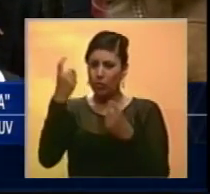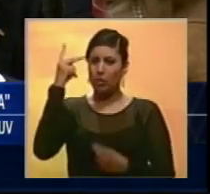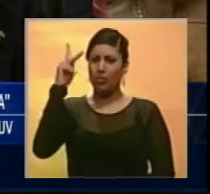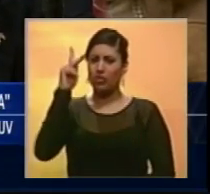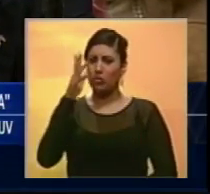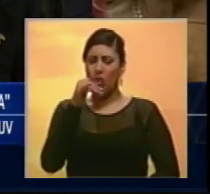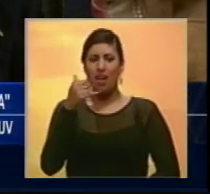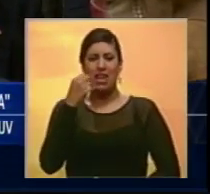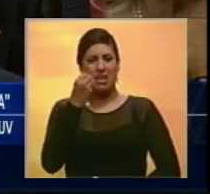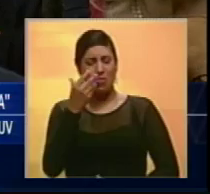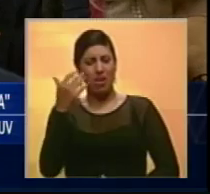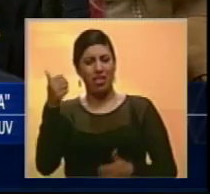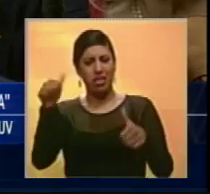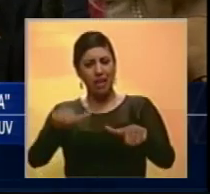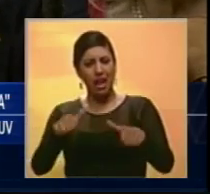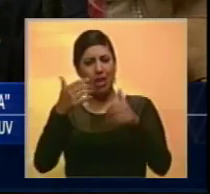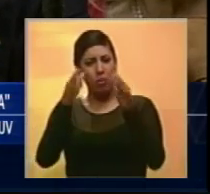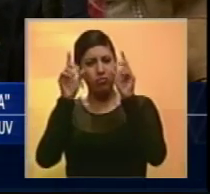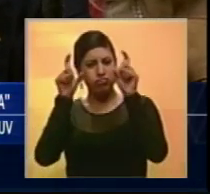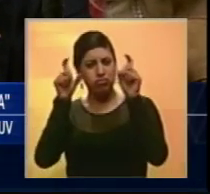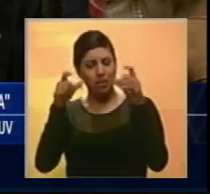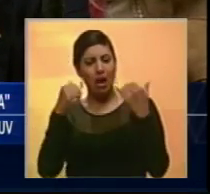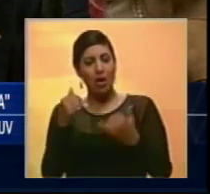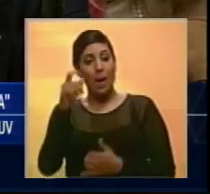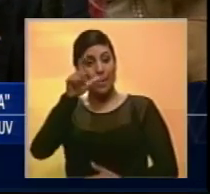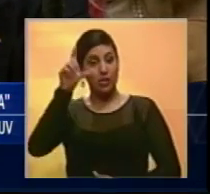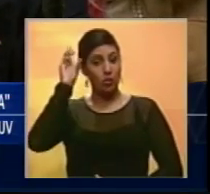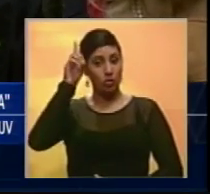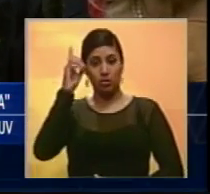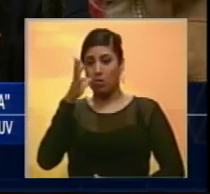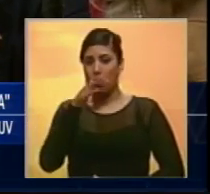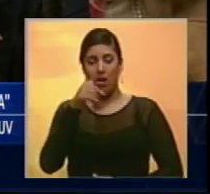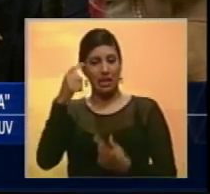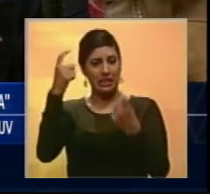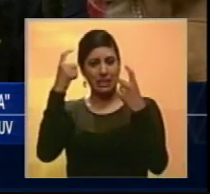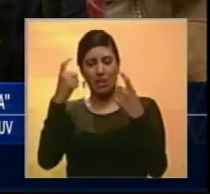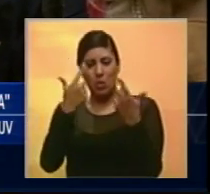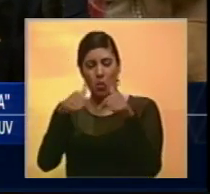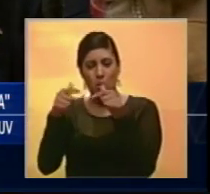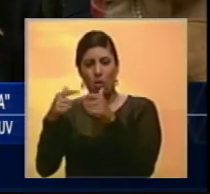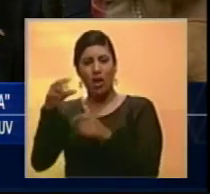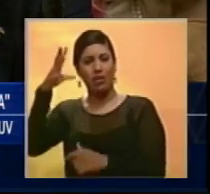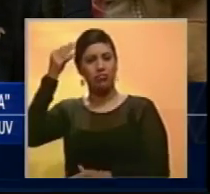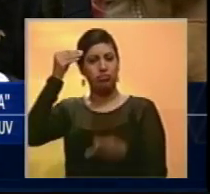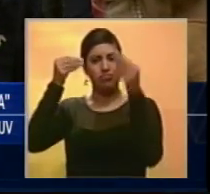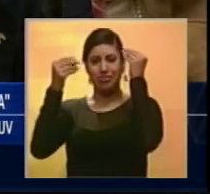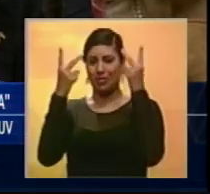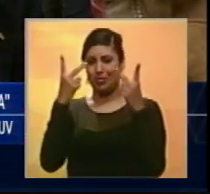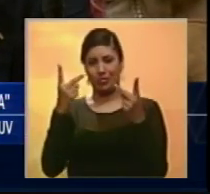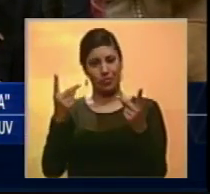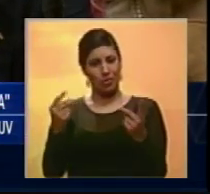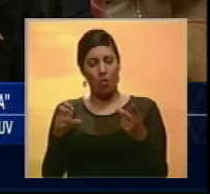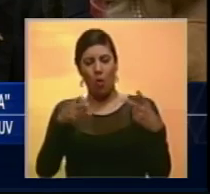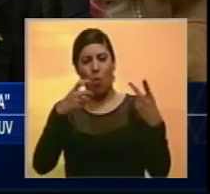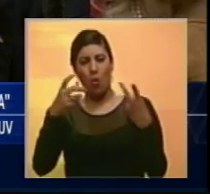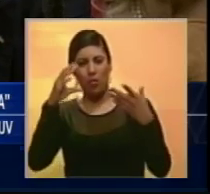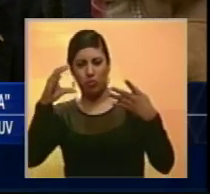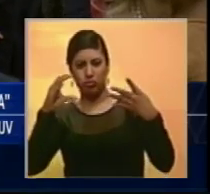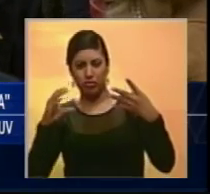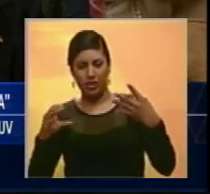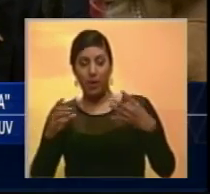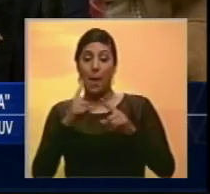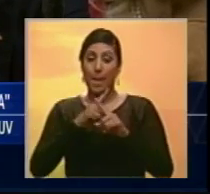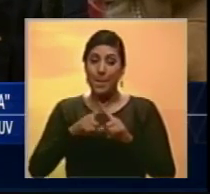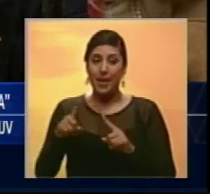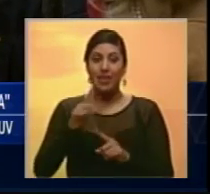pone en riesgo la calidad educativa, pues aseguró que los docentes no se han formado por áreas de conocimiento, como lo establece el nuevo currículo,